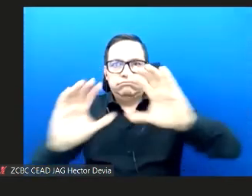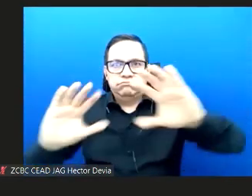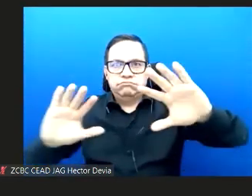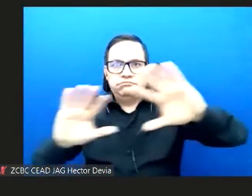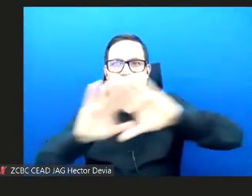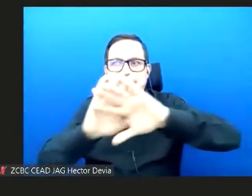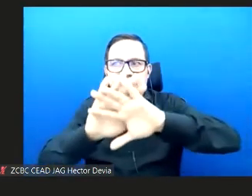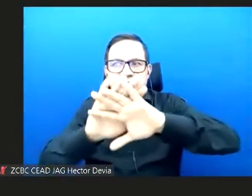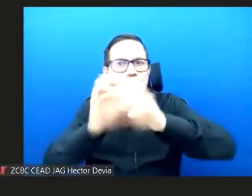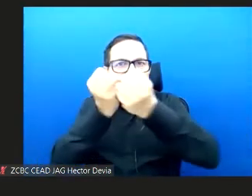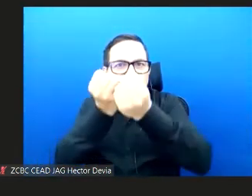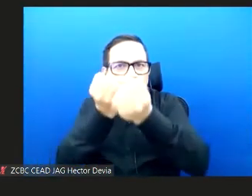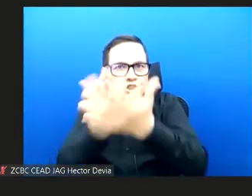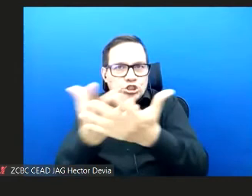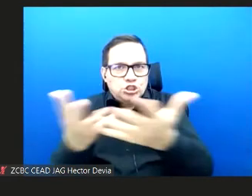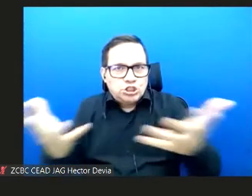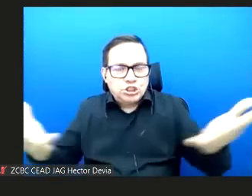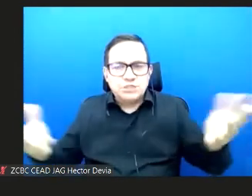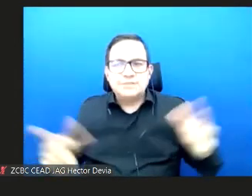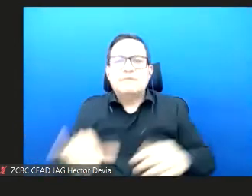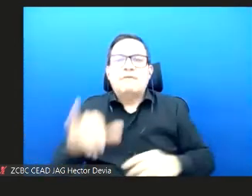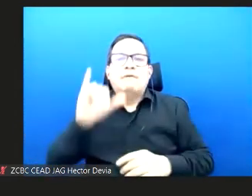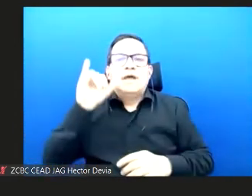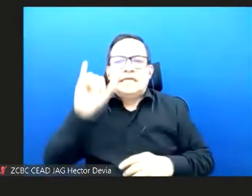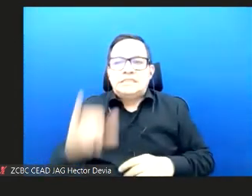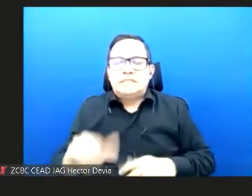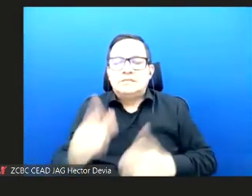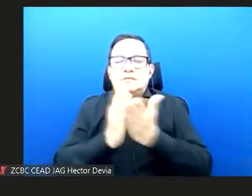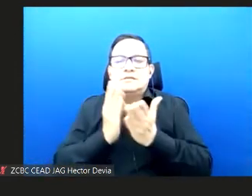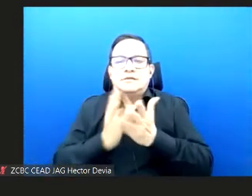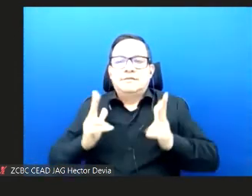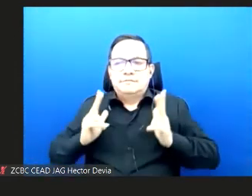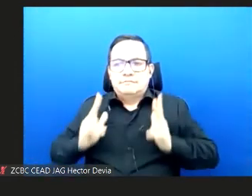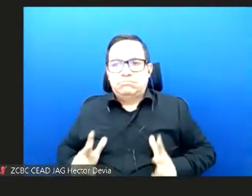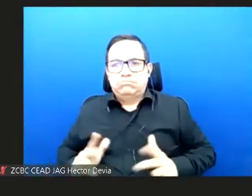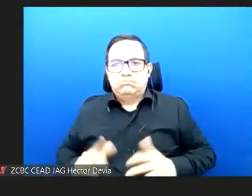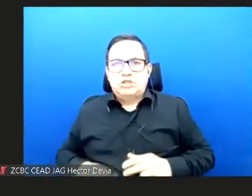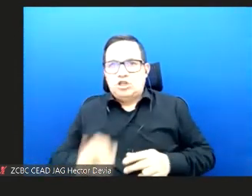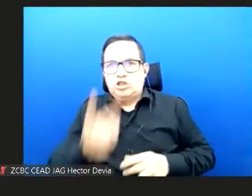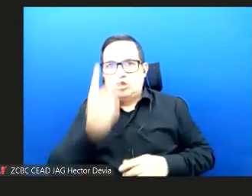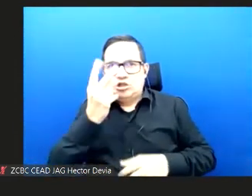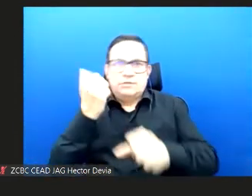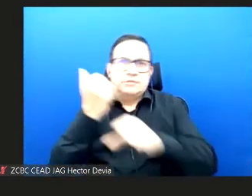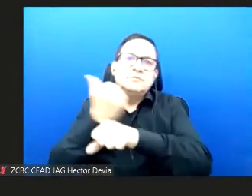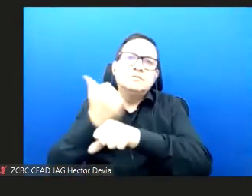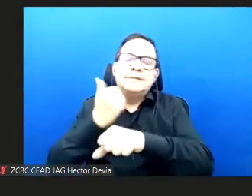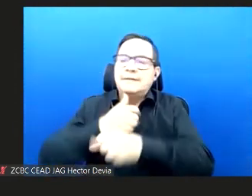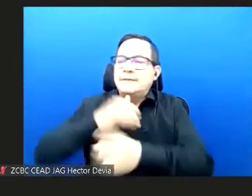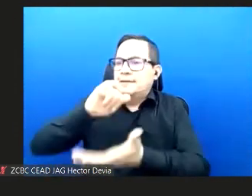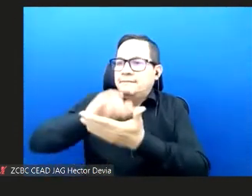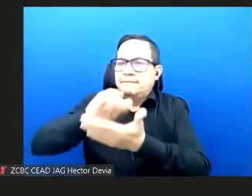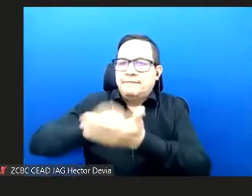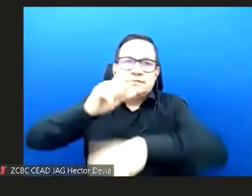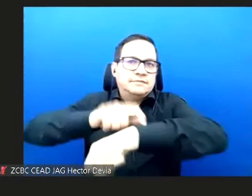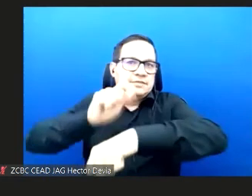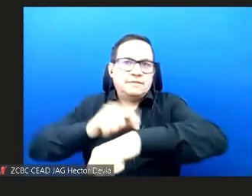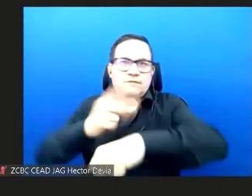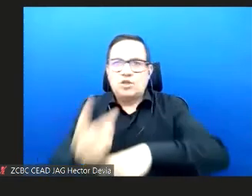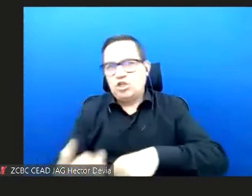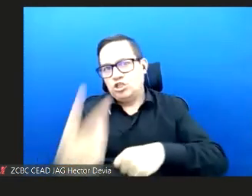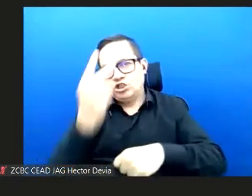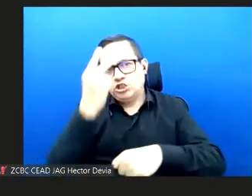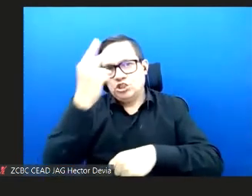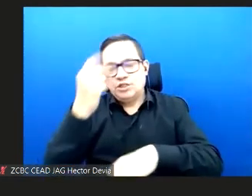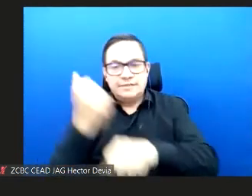elementos los estudiantes que presentaron las dos tareas al mismo tiempo o que presentaron las dos tareas, pero aquí no la tenemos